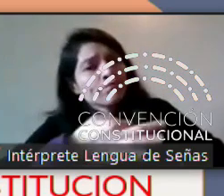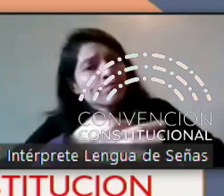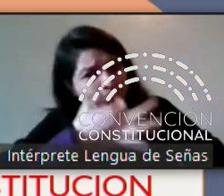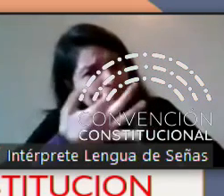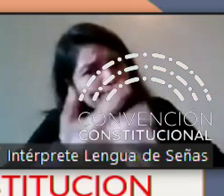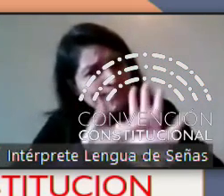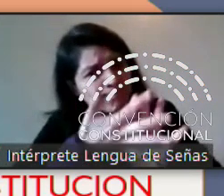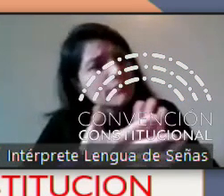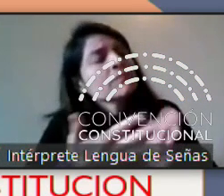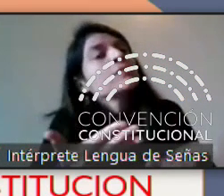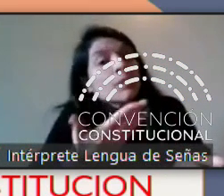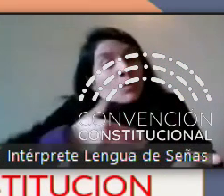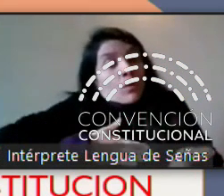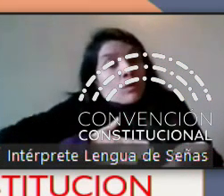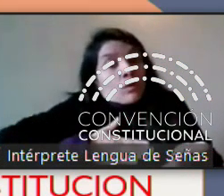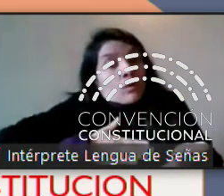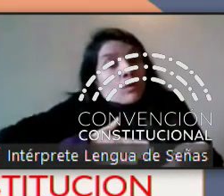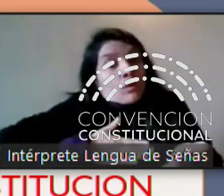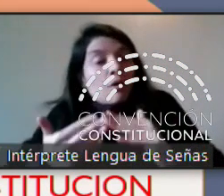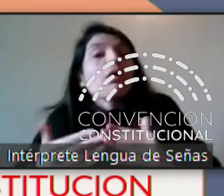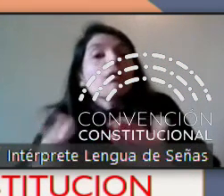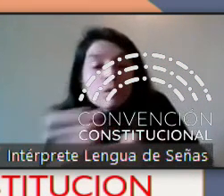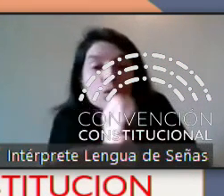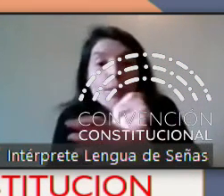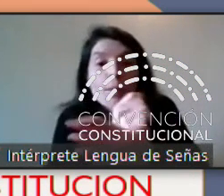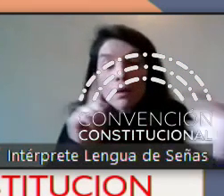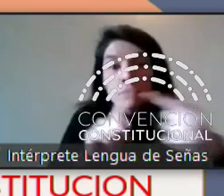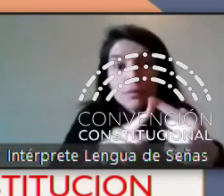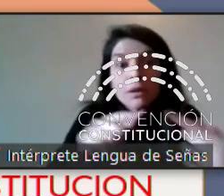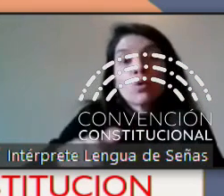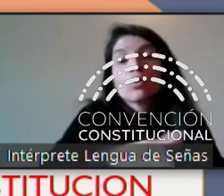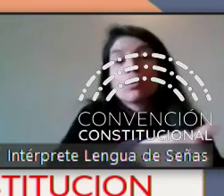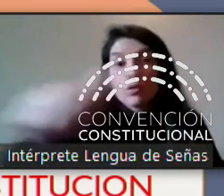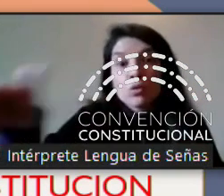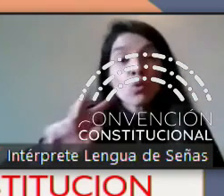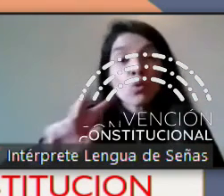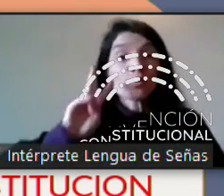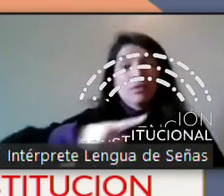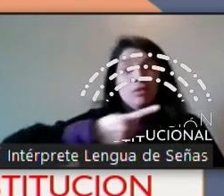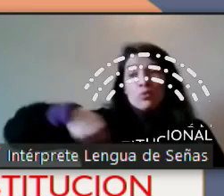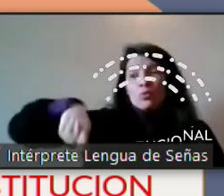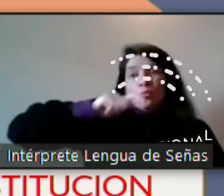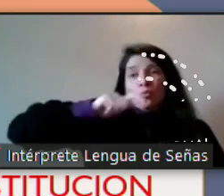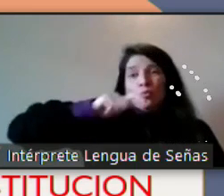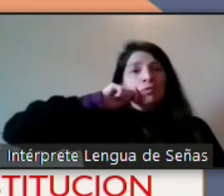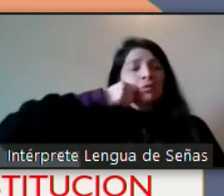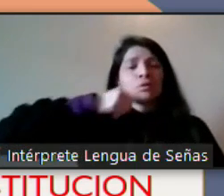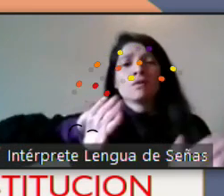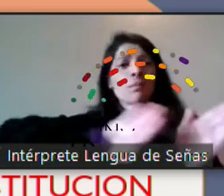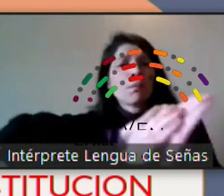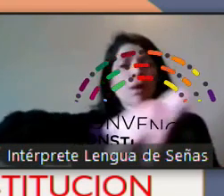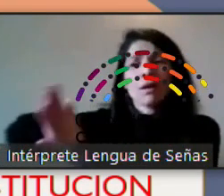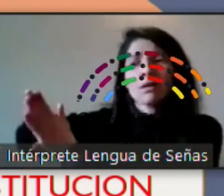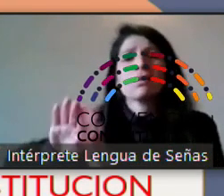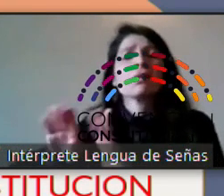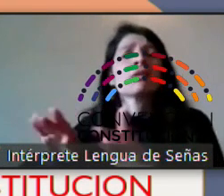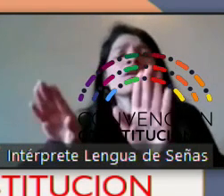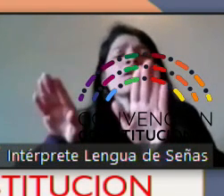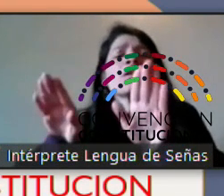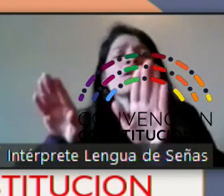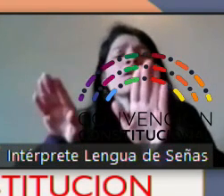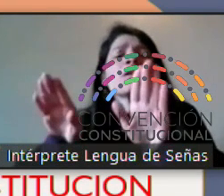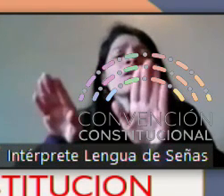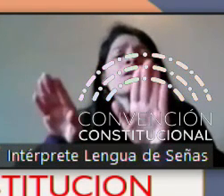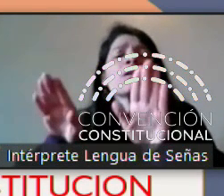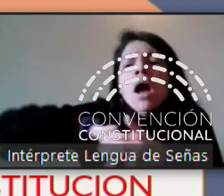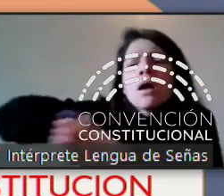comunidad, que haya una participación de todos sin nosotros es una marginación y un apartheid lingüístico y cultural. No